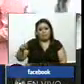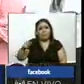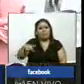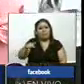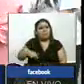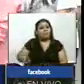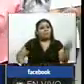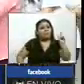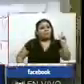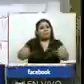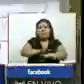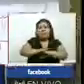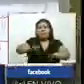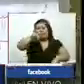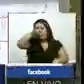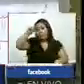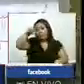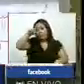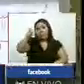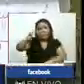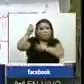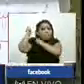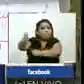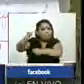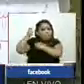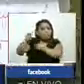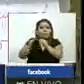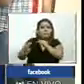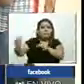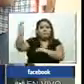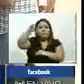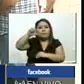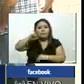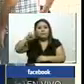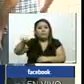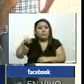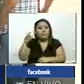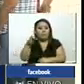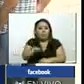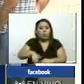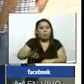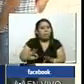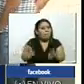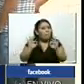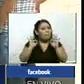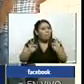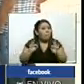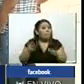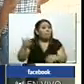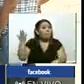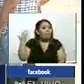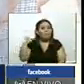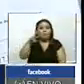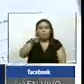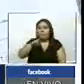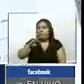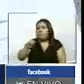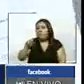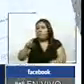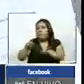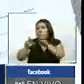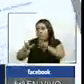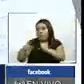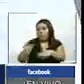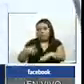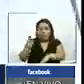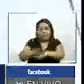suspendieron labores exigiendo a la Corte Suprema de Justicia solventar las condiciones laborales, pues desde 2018